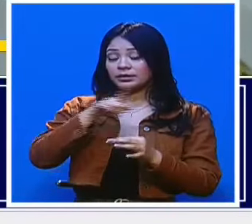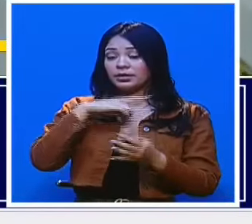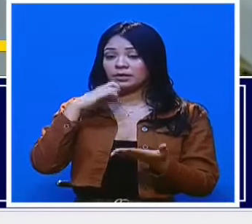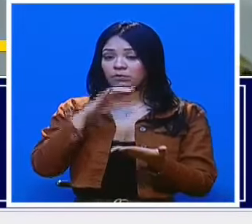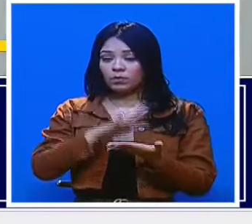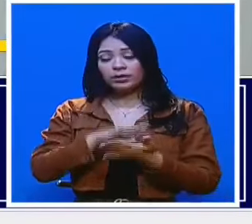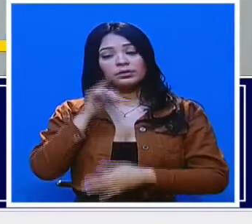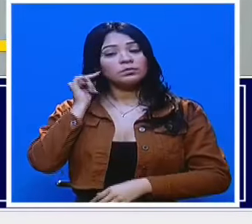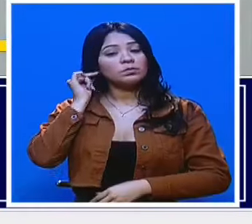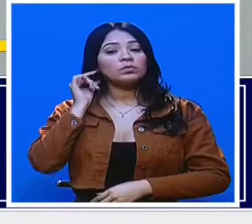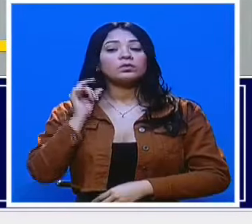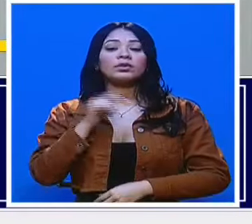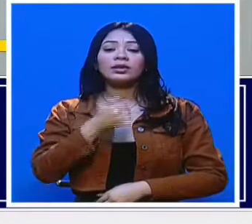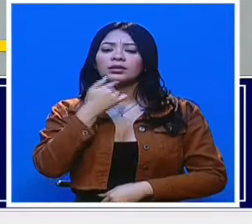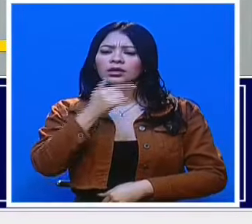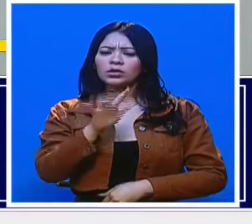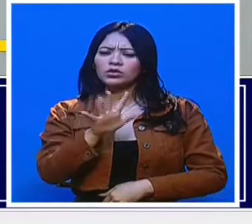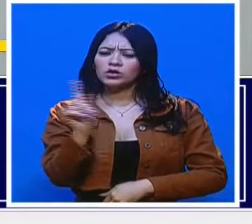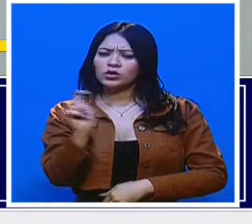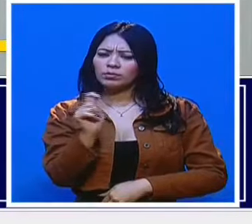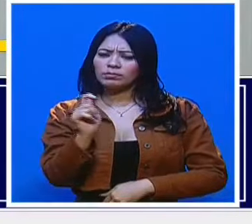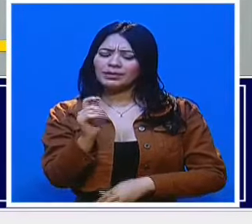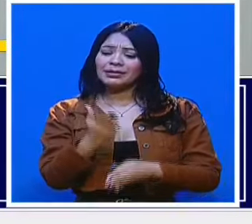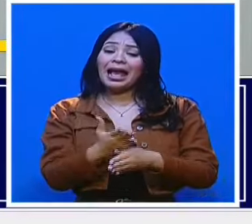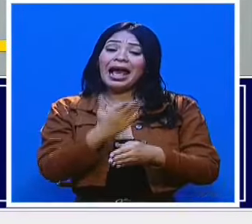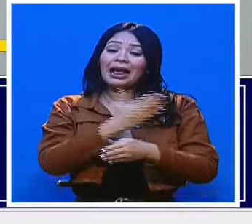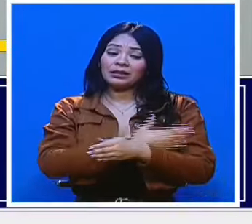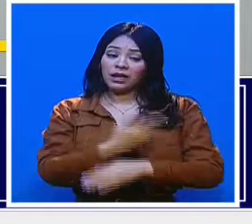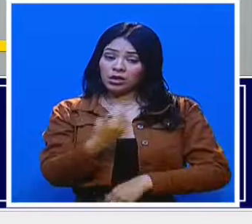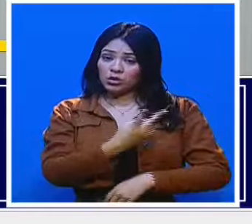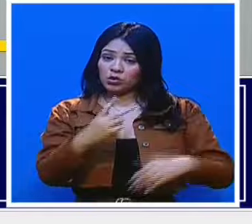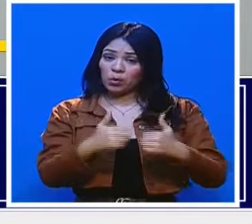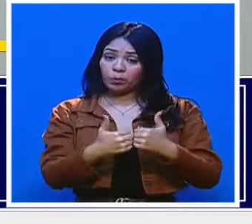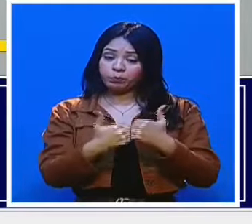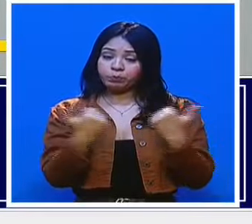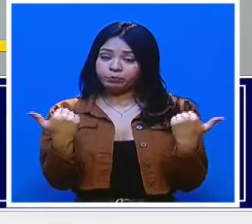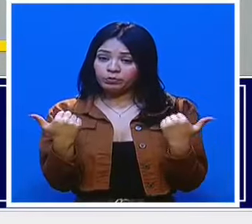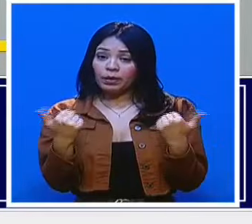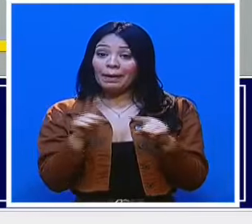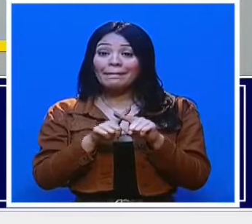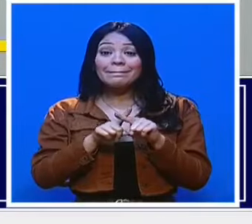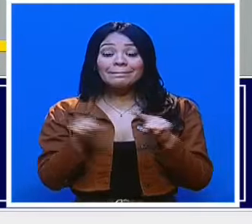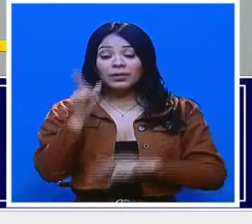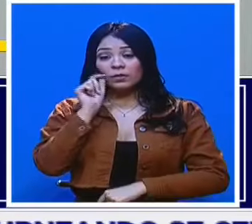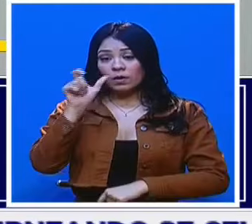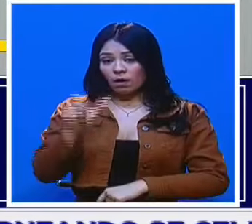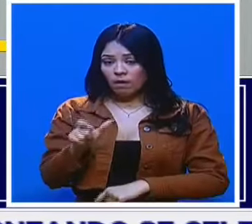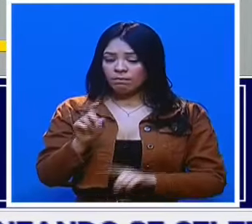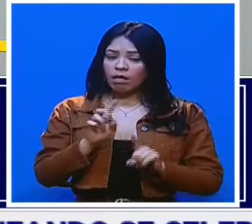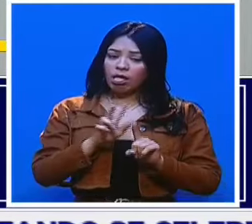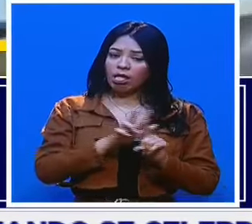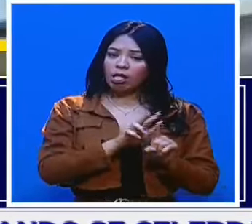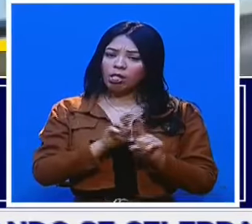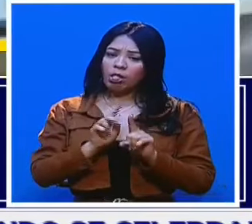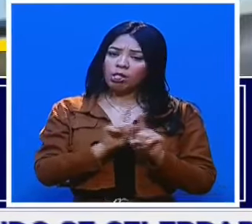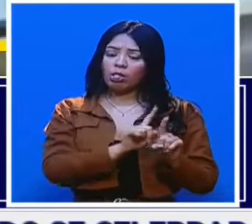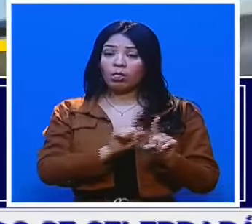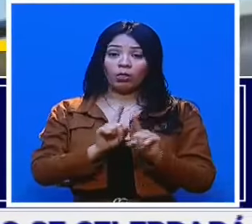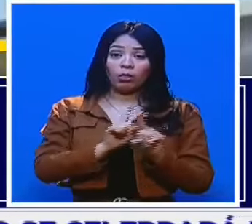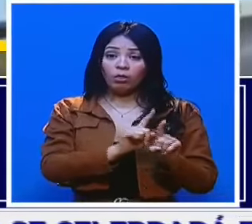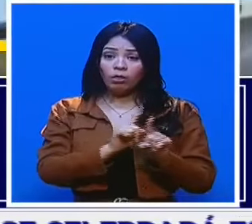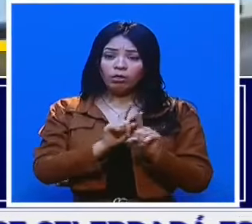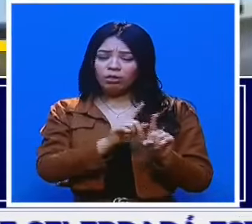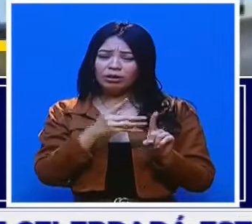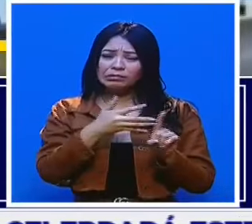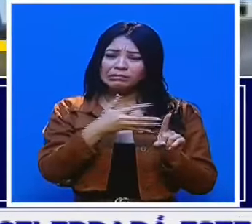hace aproximadamente 5 meses ambos habían terminado su relación Pero él la acosaba frecuentemente de